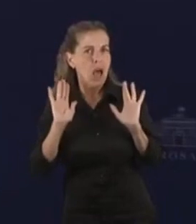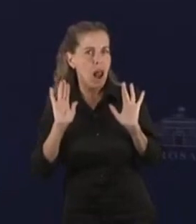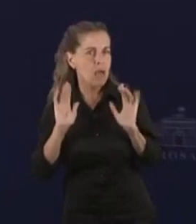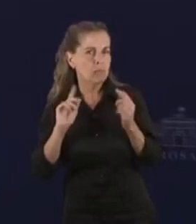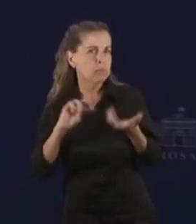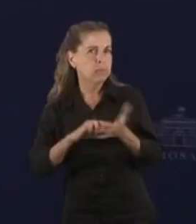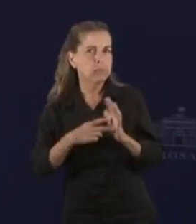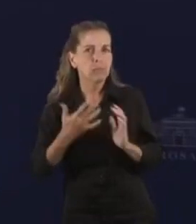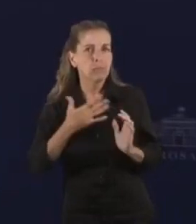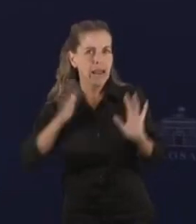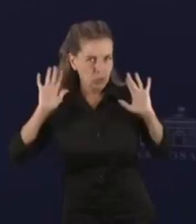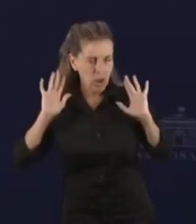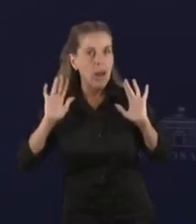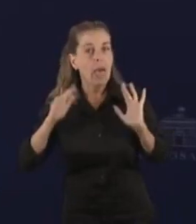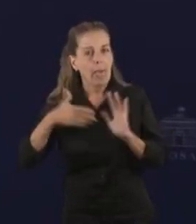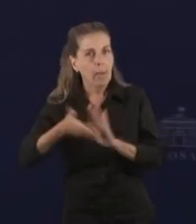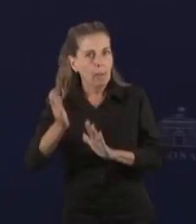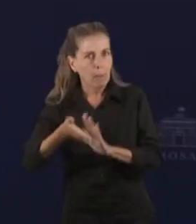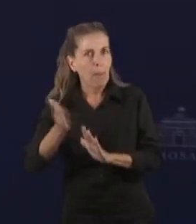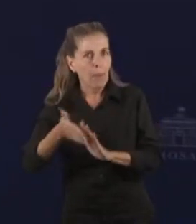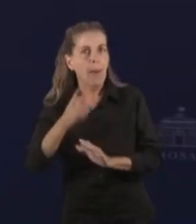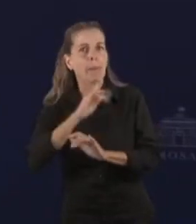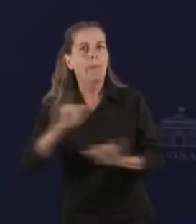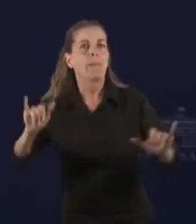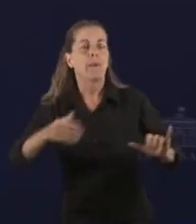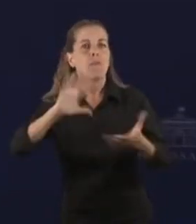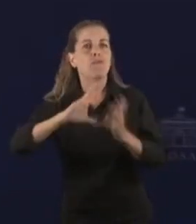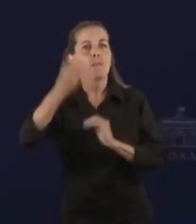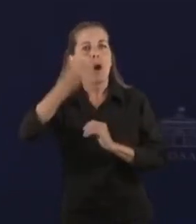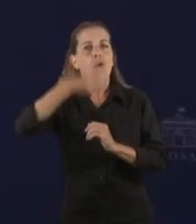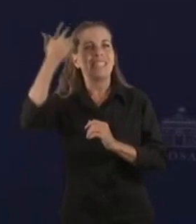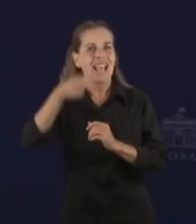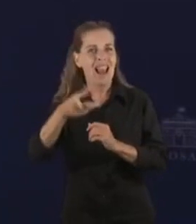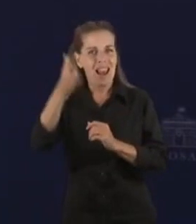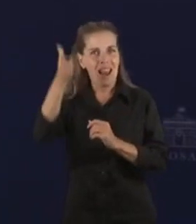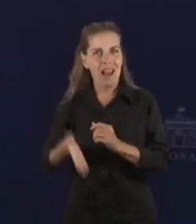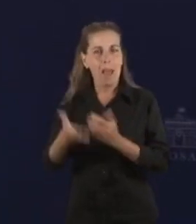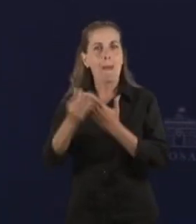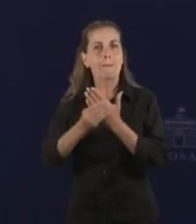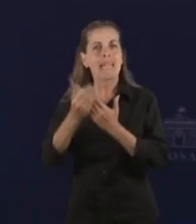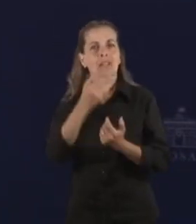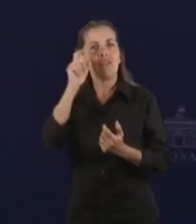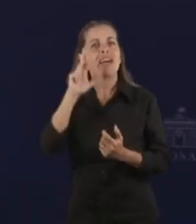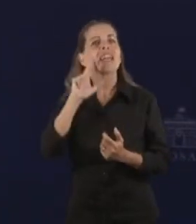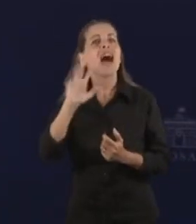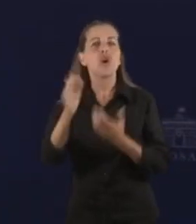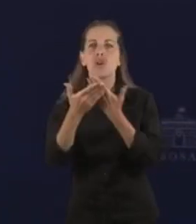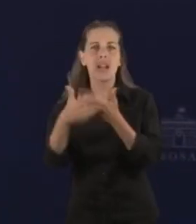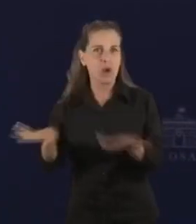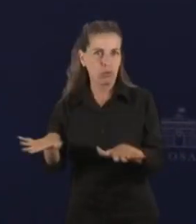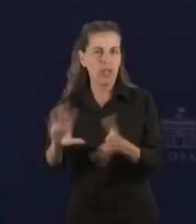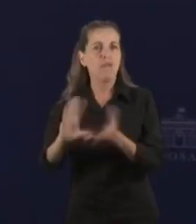cualquier momento va a quedar formalizada la renuncia del eh ministro ferraro y